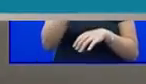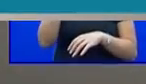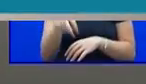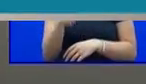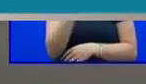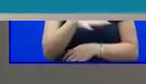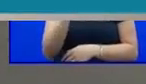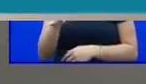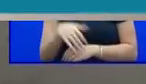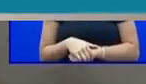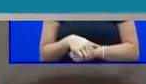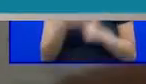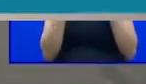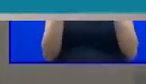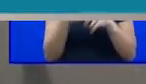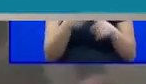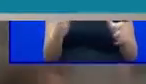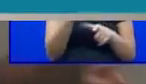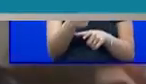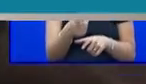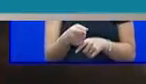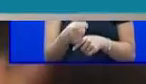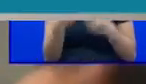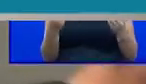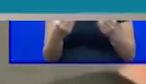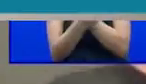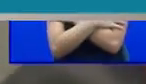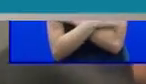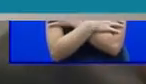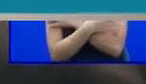91 personas fallecidas después de estos devastadores incendios.